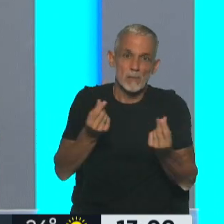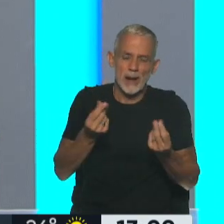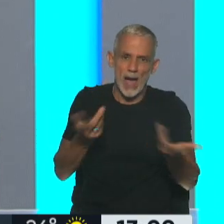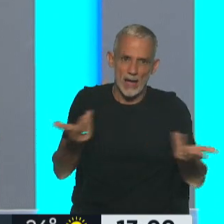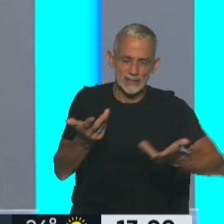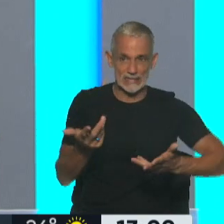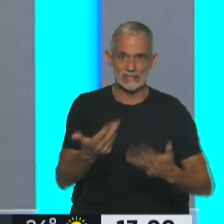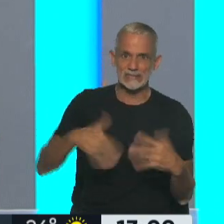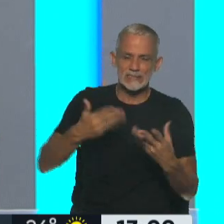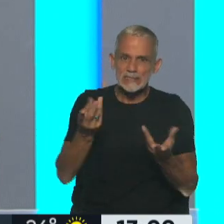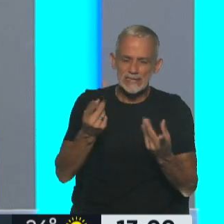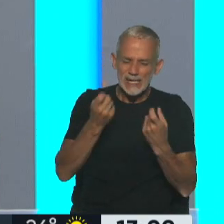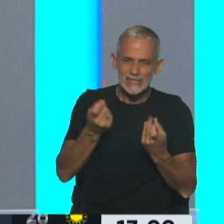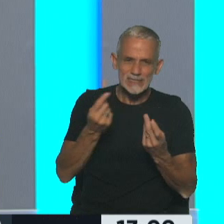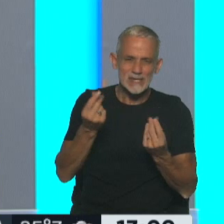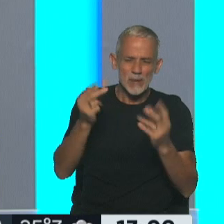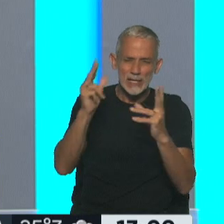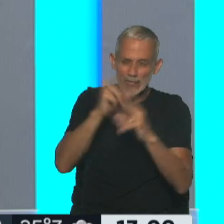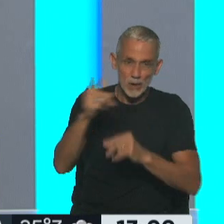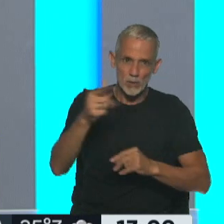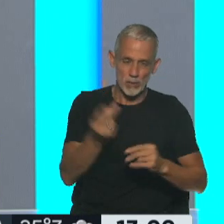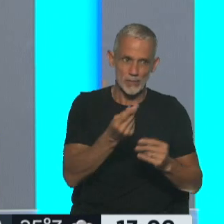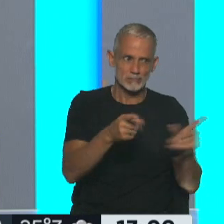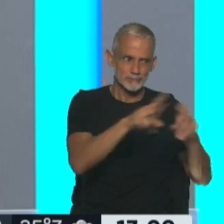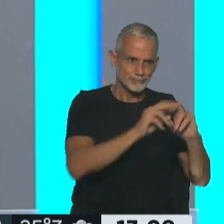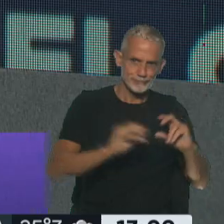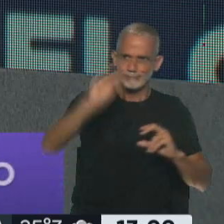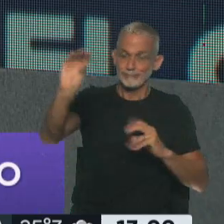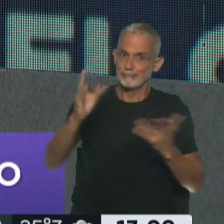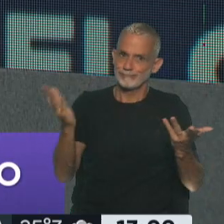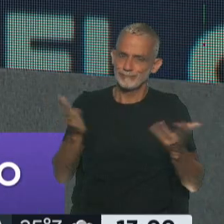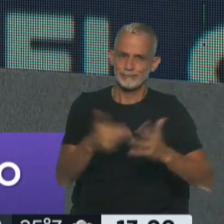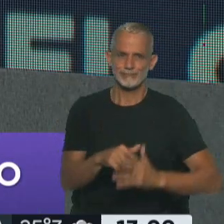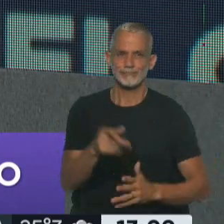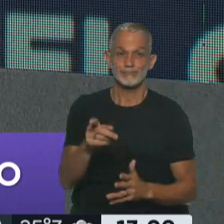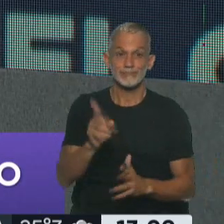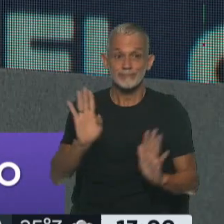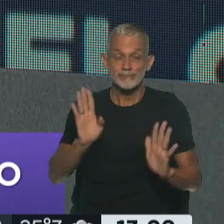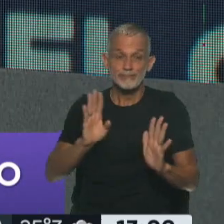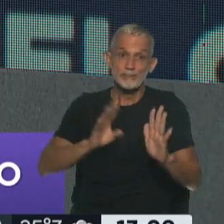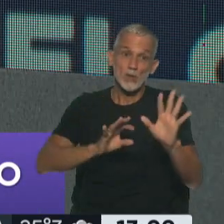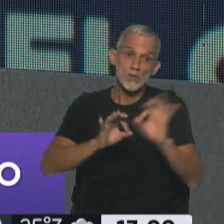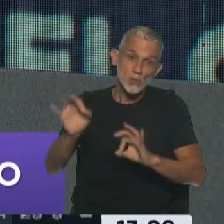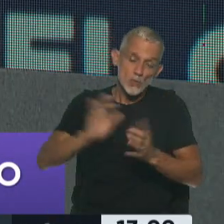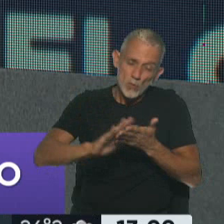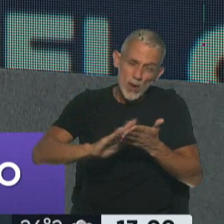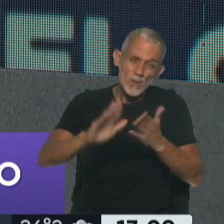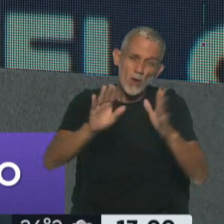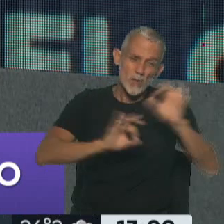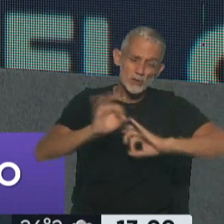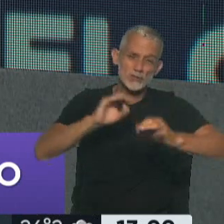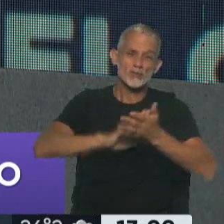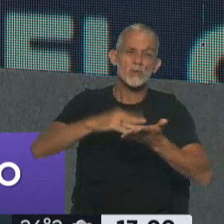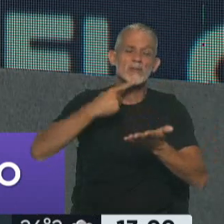fondos frescos, necesitan recursos. Esta decisión de enviar lo que sería un nuevo proyecto de impuesto a las ganancias, ¿no? O